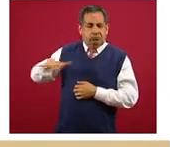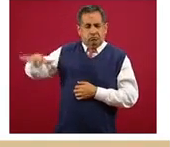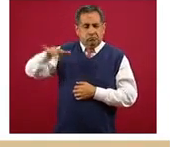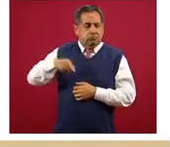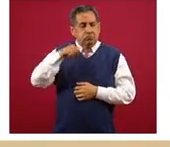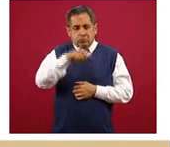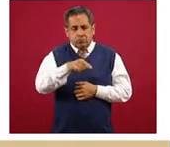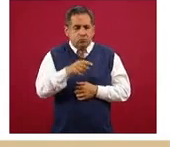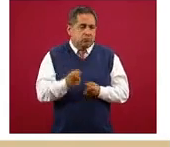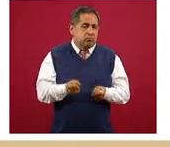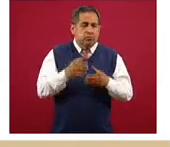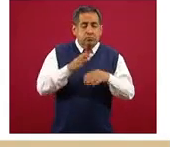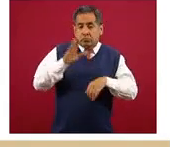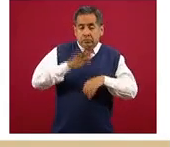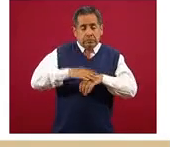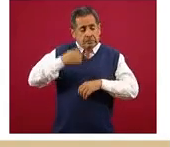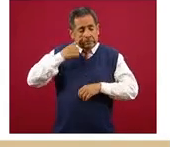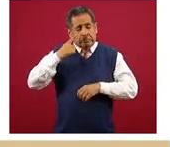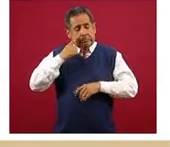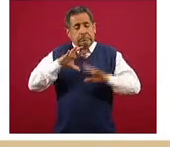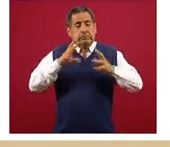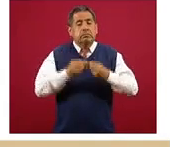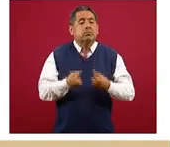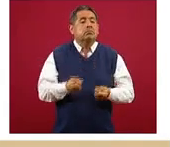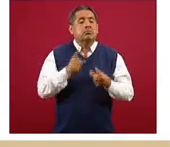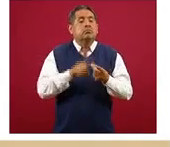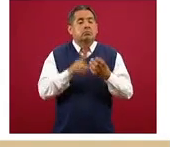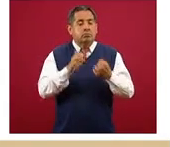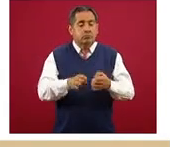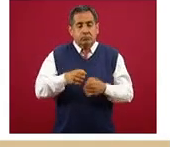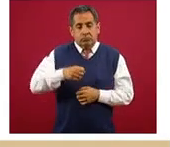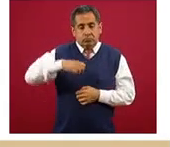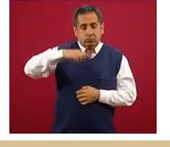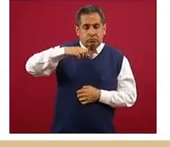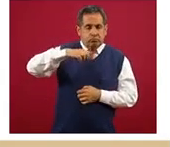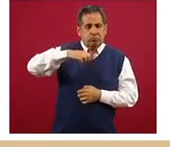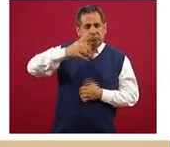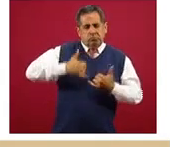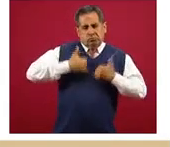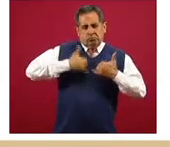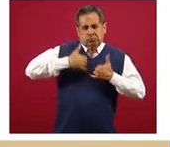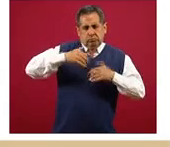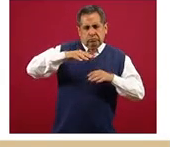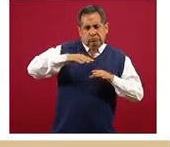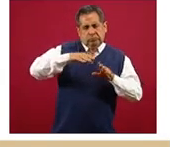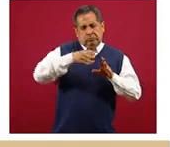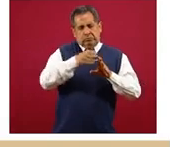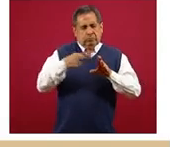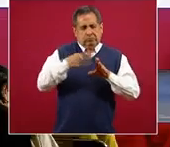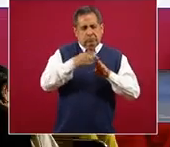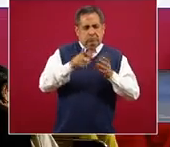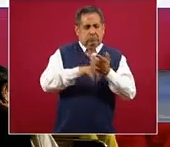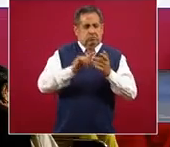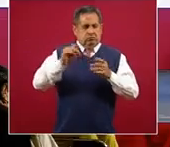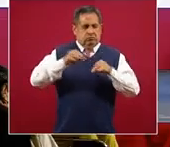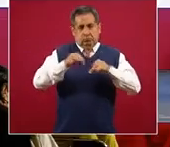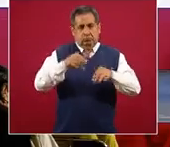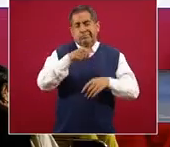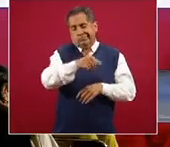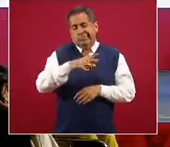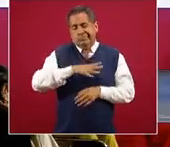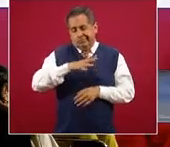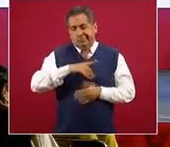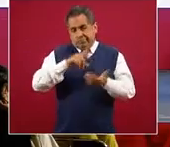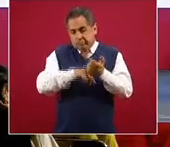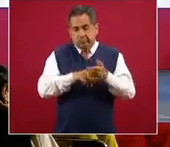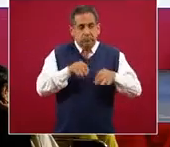en donde la mayor cantidad de casos se concentra en los adultos jóvenes, precisamente en edad profesional o de